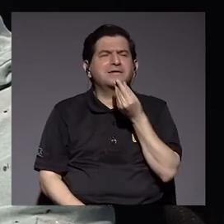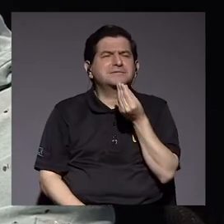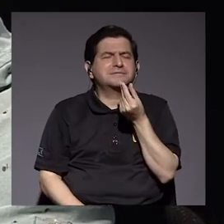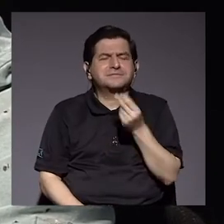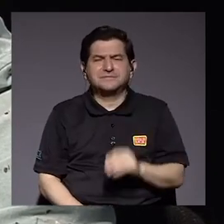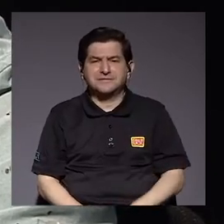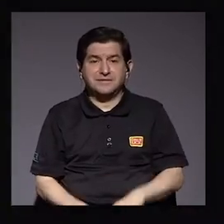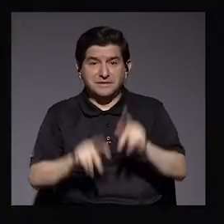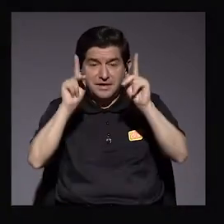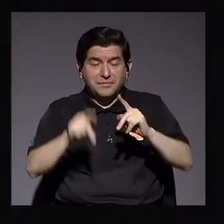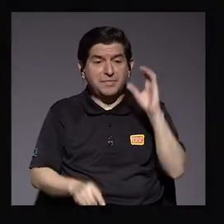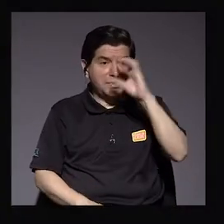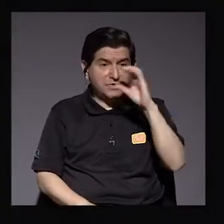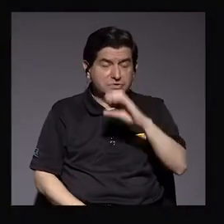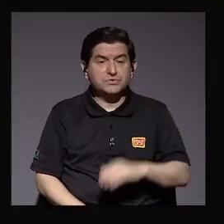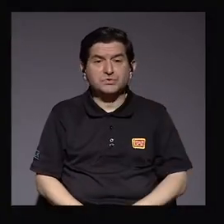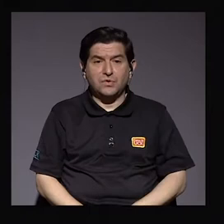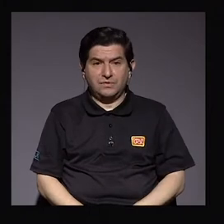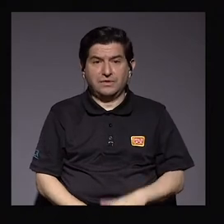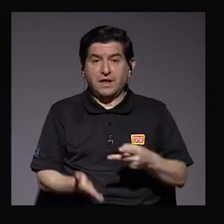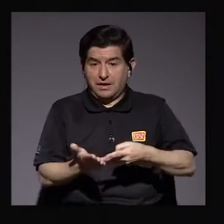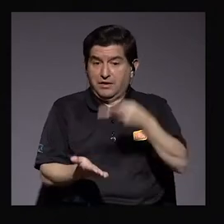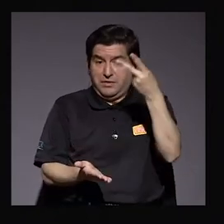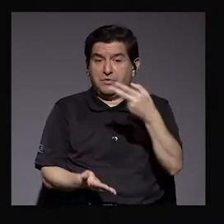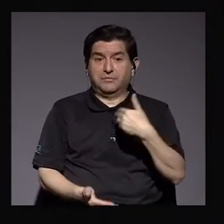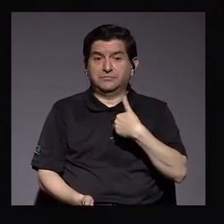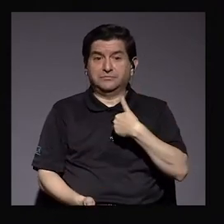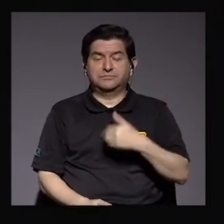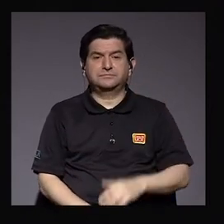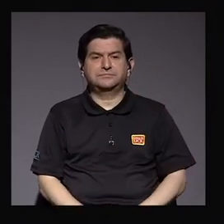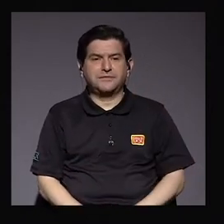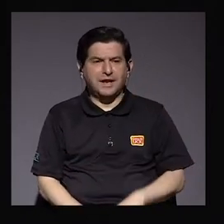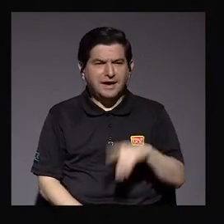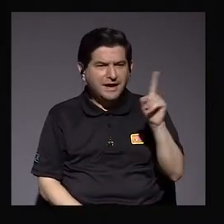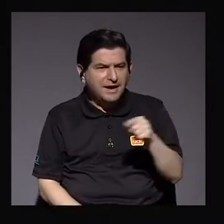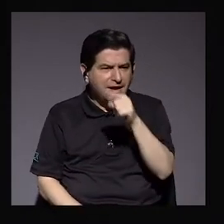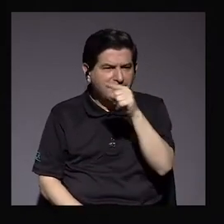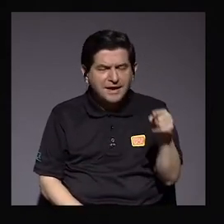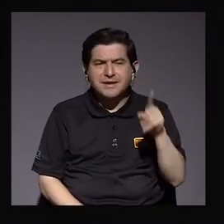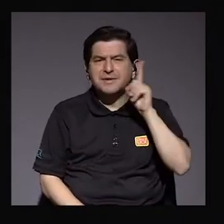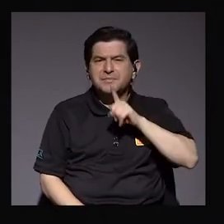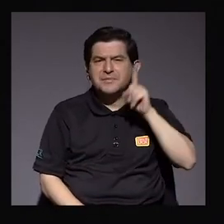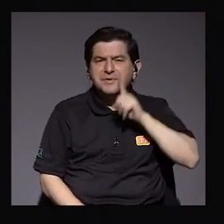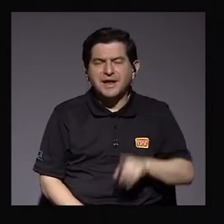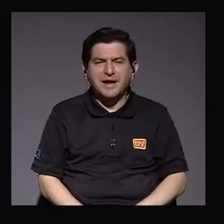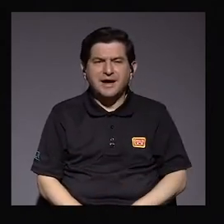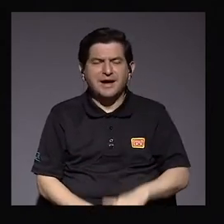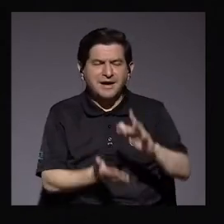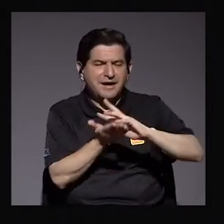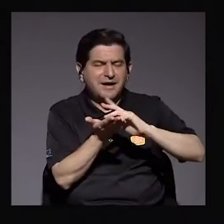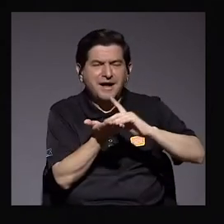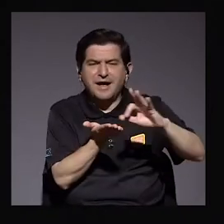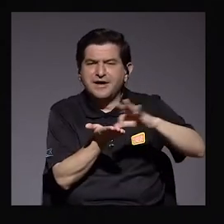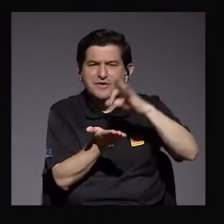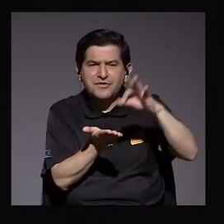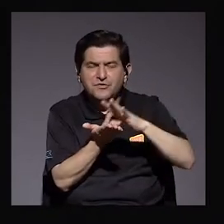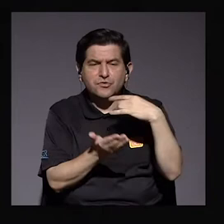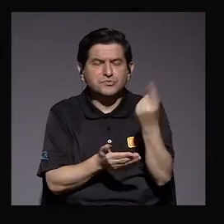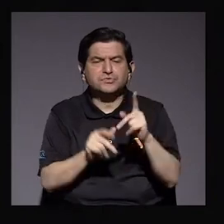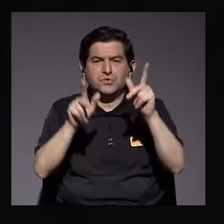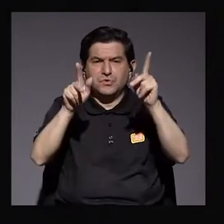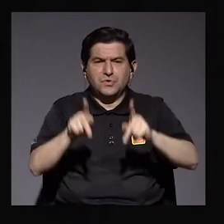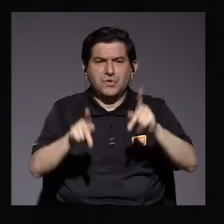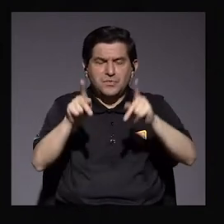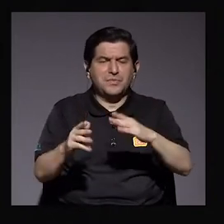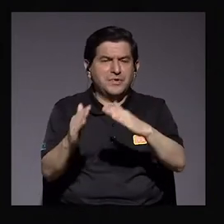las busca. Es muy, importante esto que usted nos dice, porque es eliminar aquel mito de que el arroz y los frijoles es